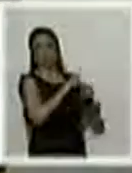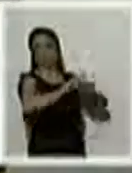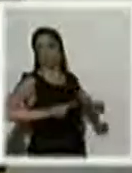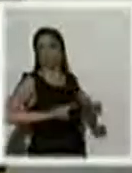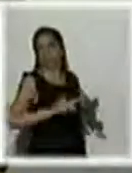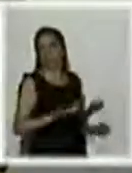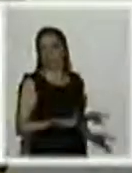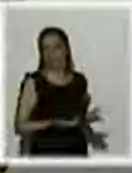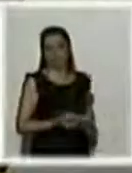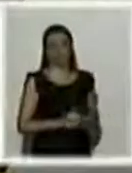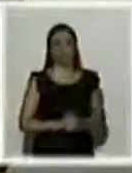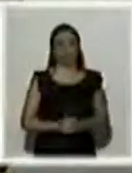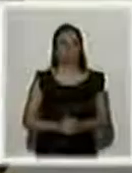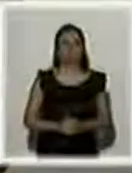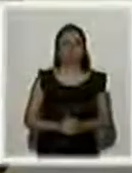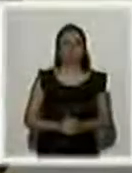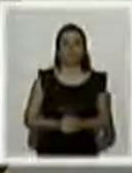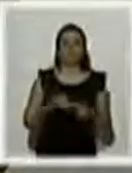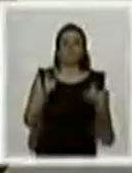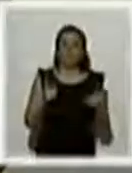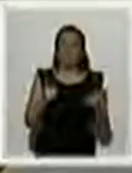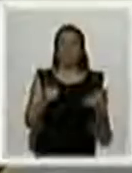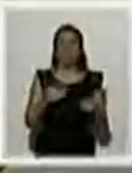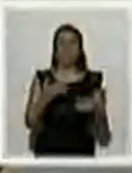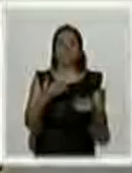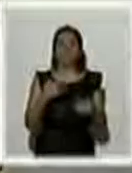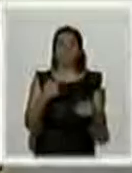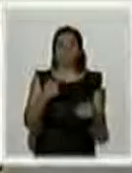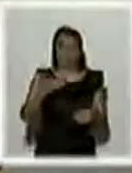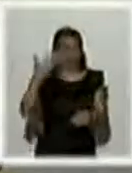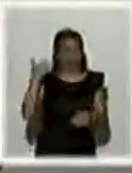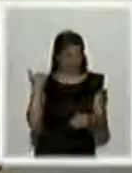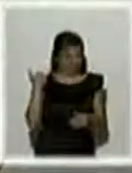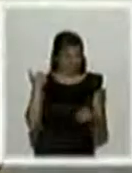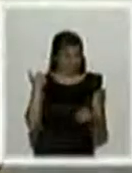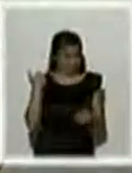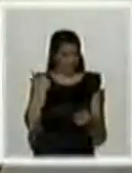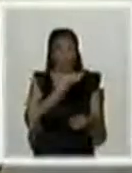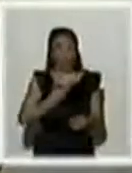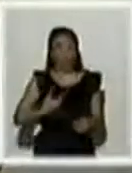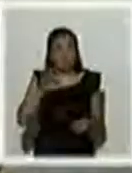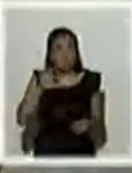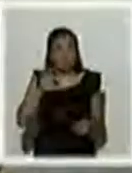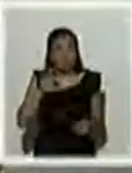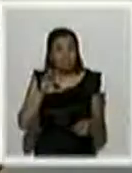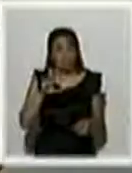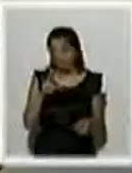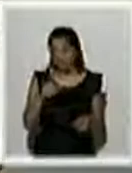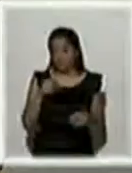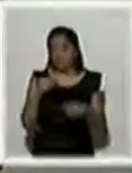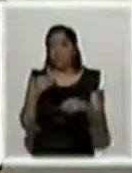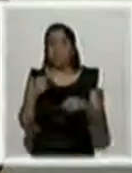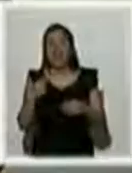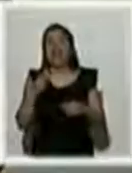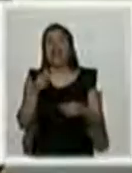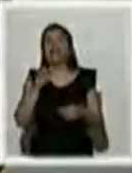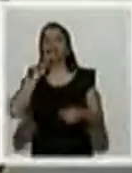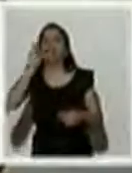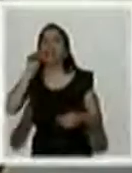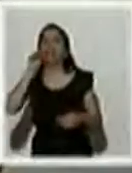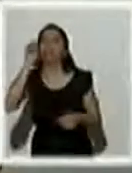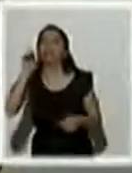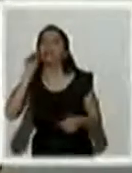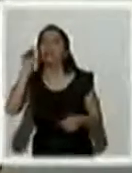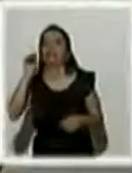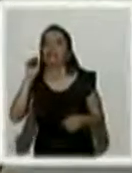la inflación. Estuvimos antes que el propio gobierno provincial reclamando los fondos de la Caja de Jubilaciones. Llevamos adelante el proyecto